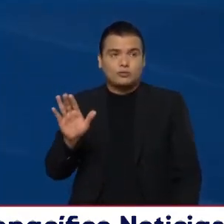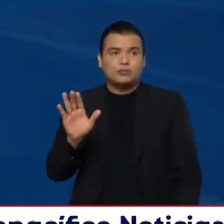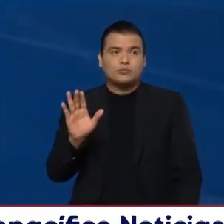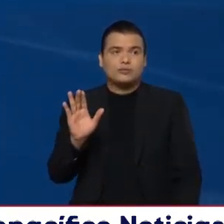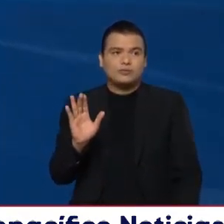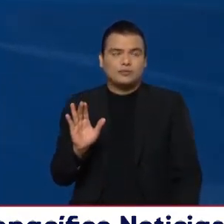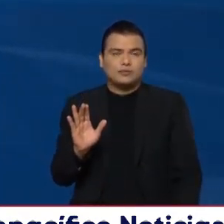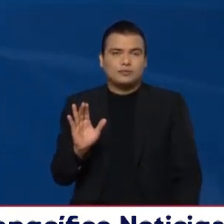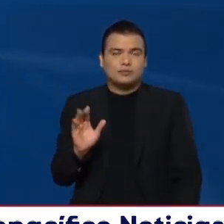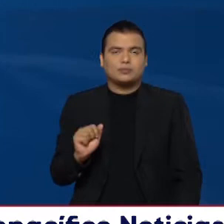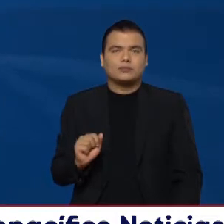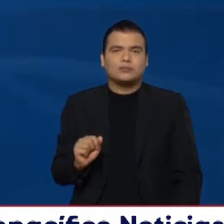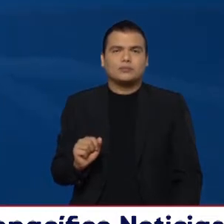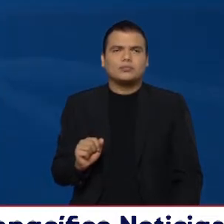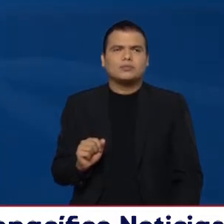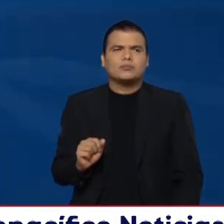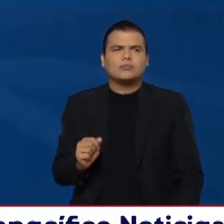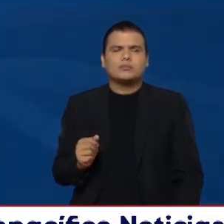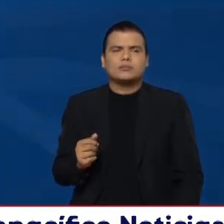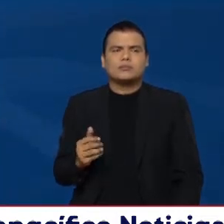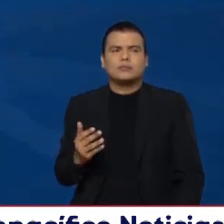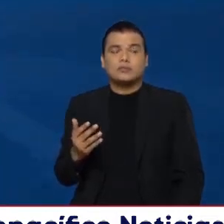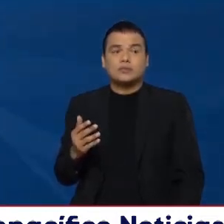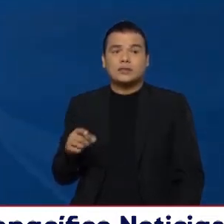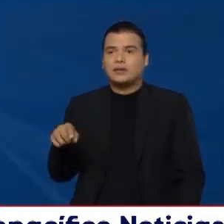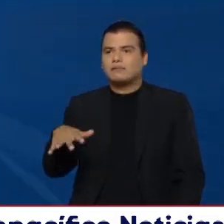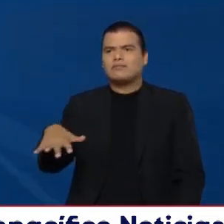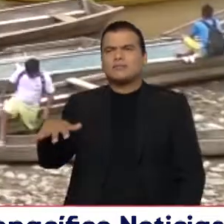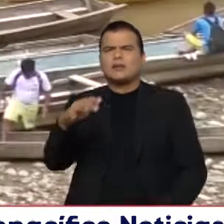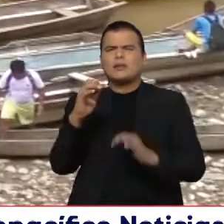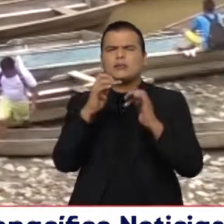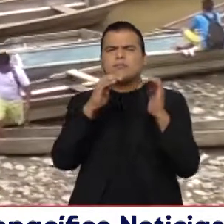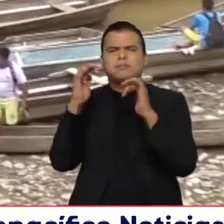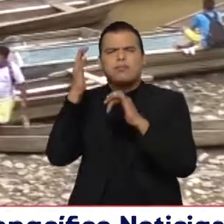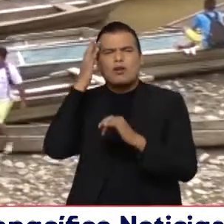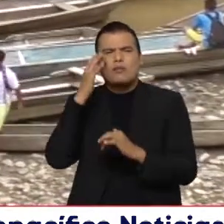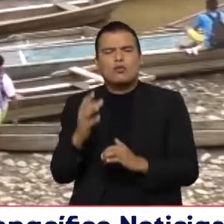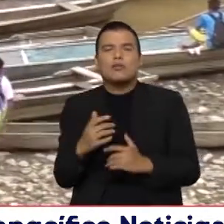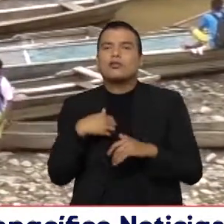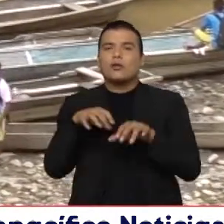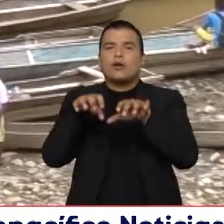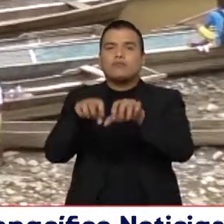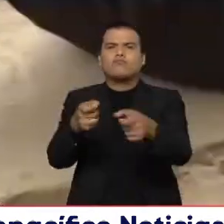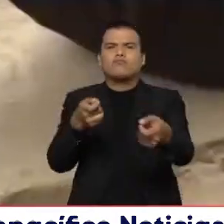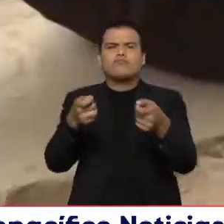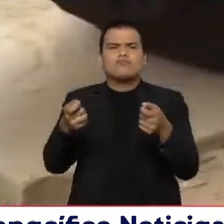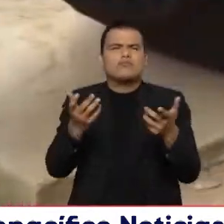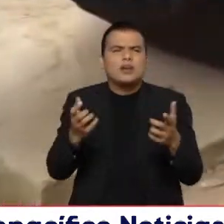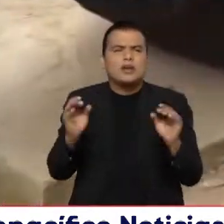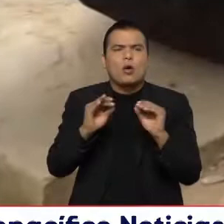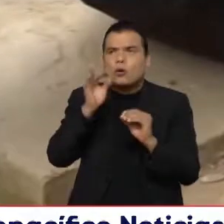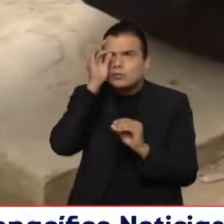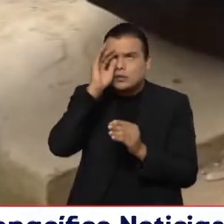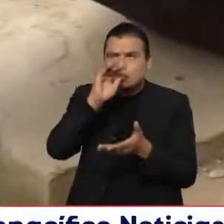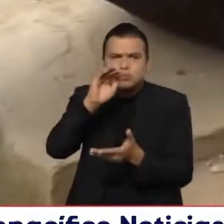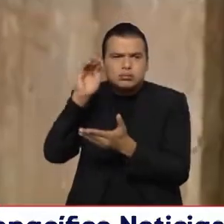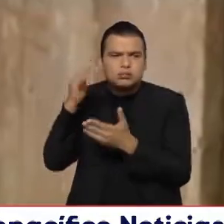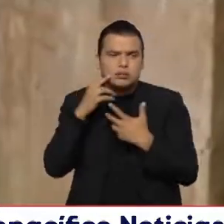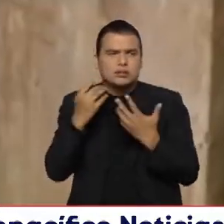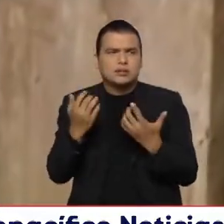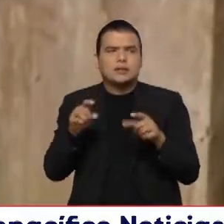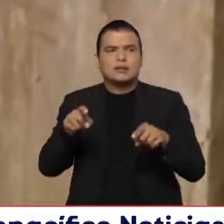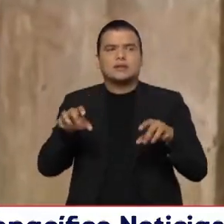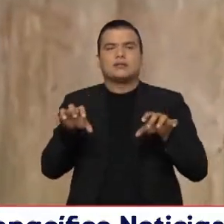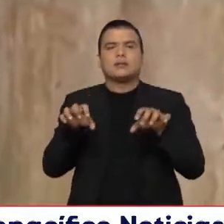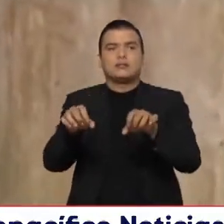acuerdo a la CAM. En otras zonas como Alto Baudó, la disputa por territorios y rutas del narcotráfico terminó con varias muertes violentas, entre ellas de